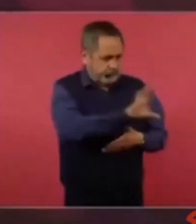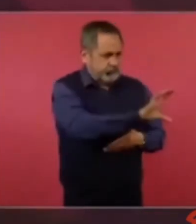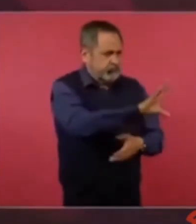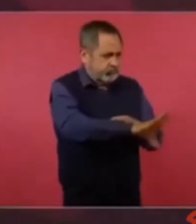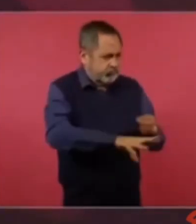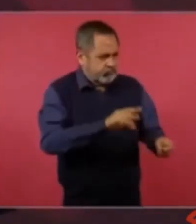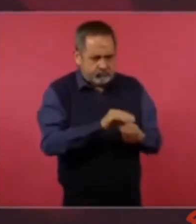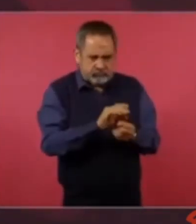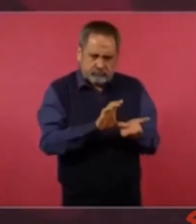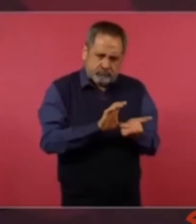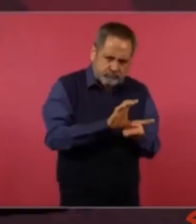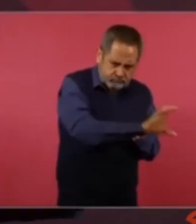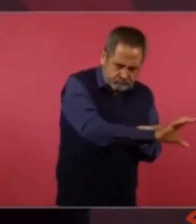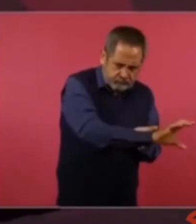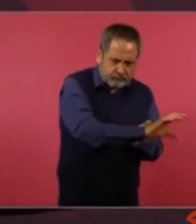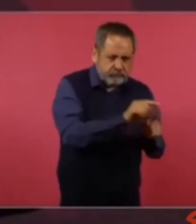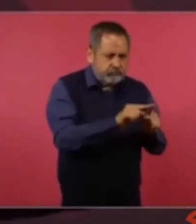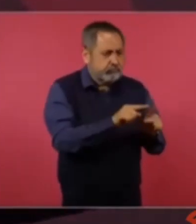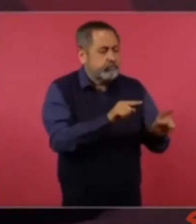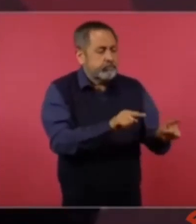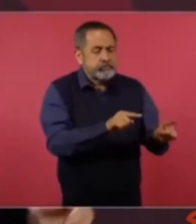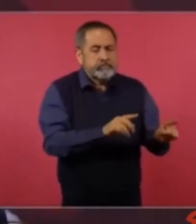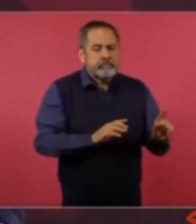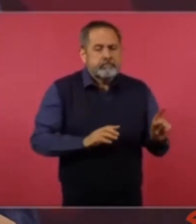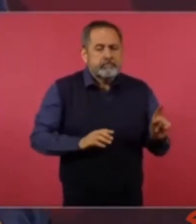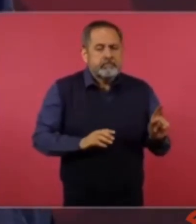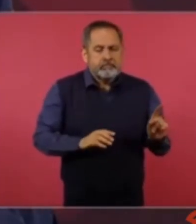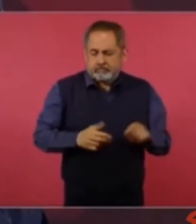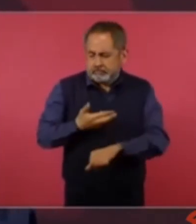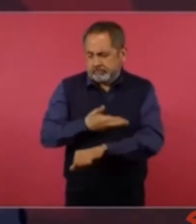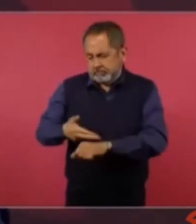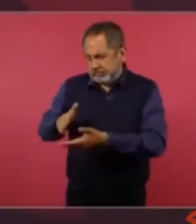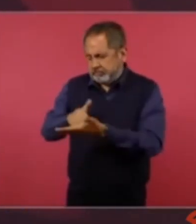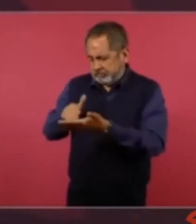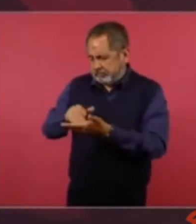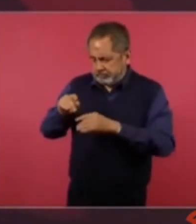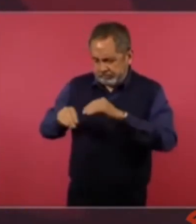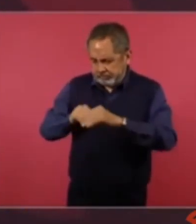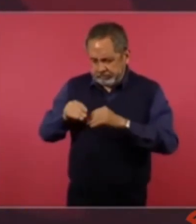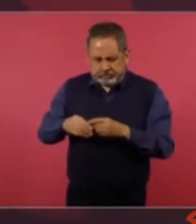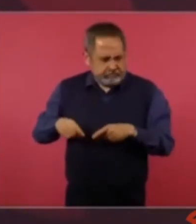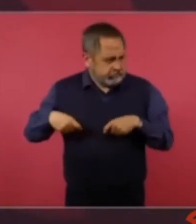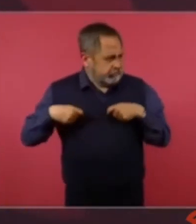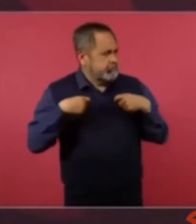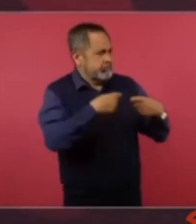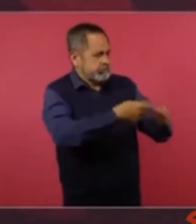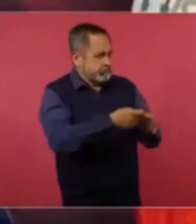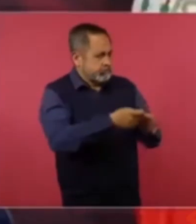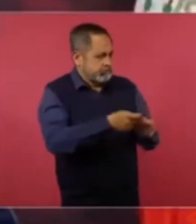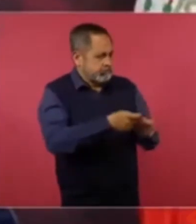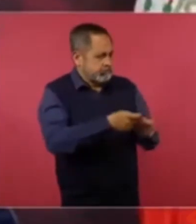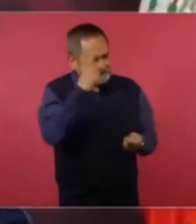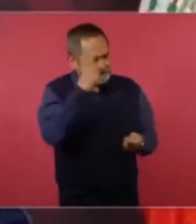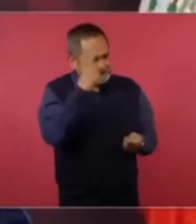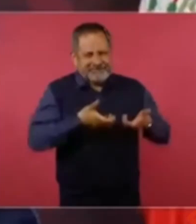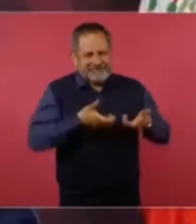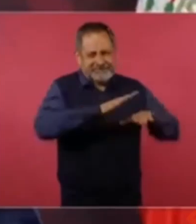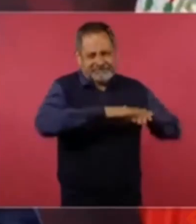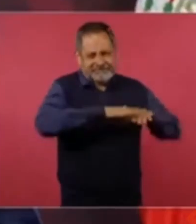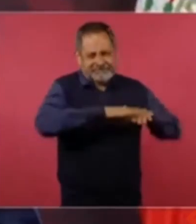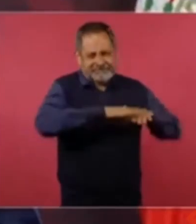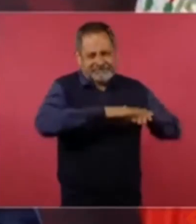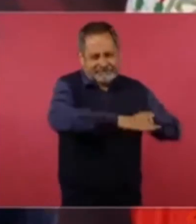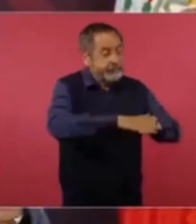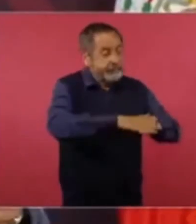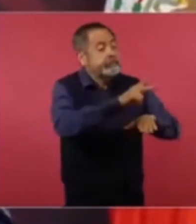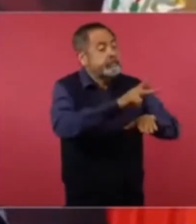No le hace. Yo hago el mejoramiento de las banquetas, nada